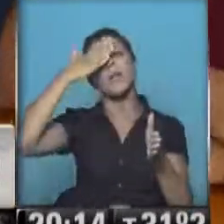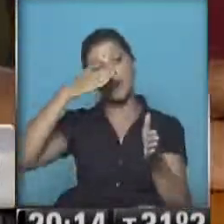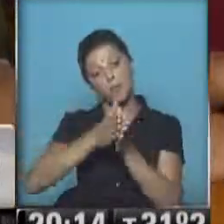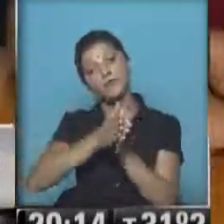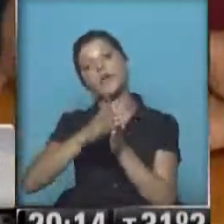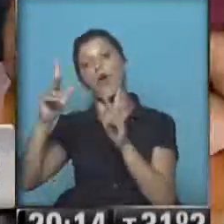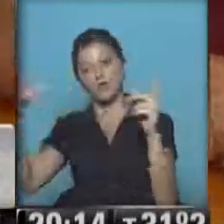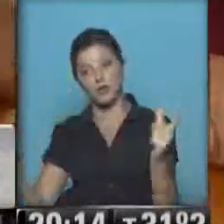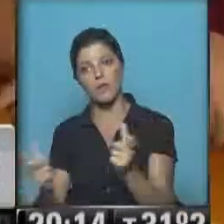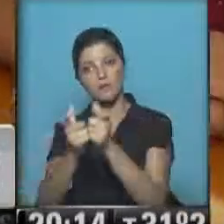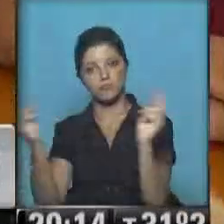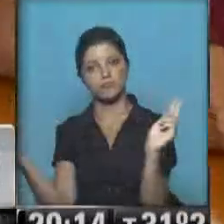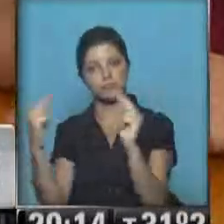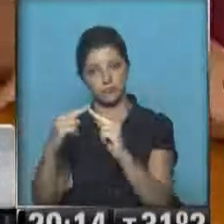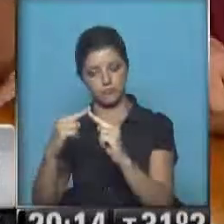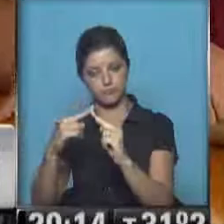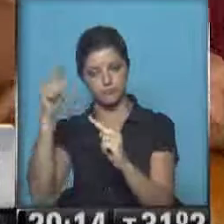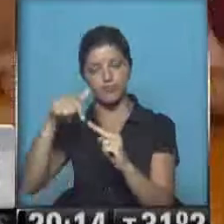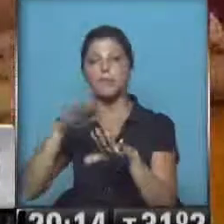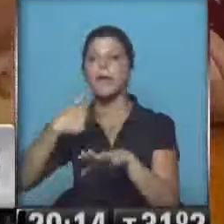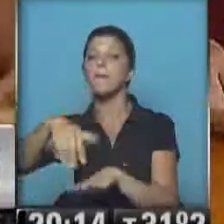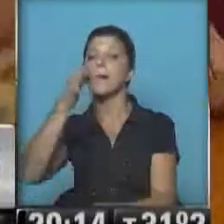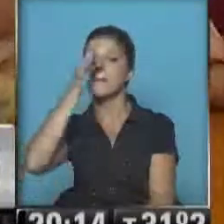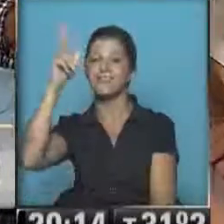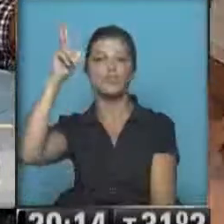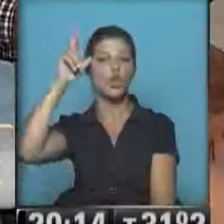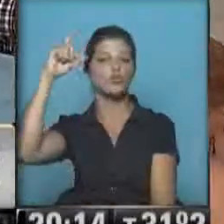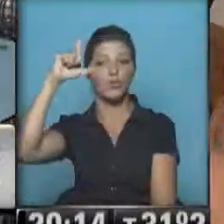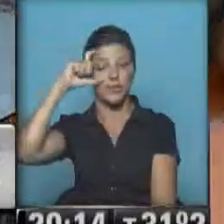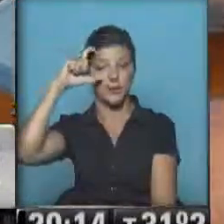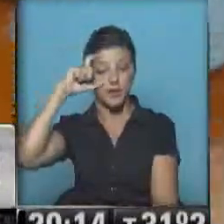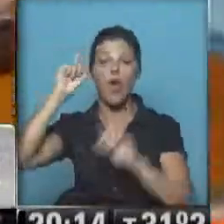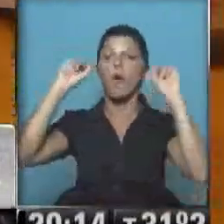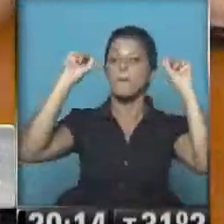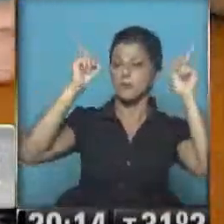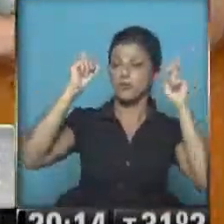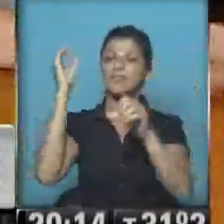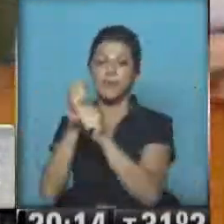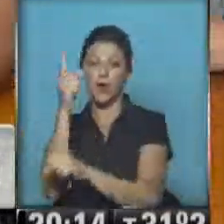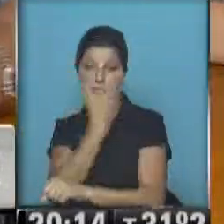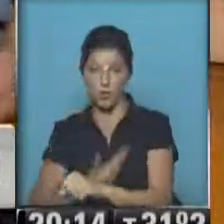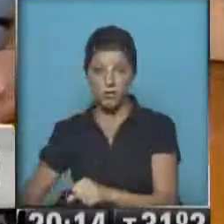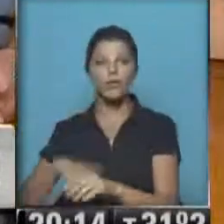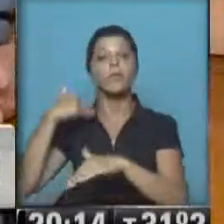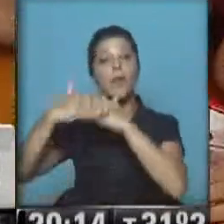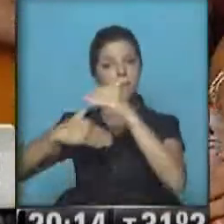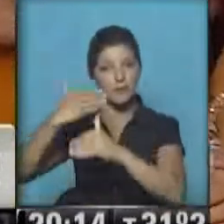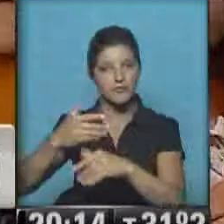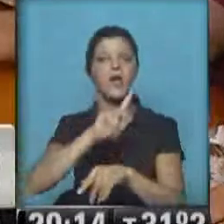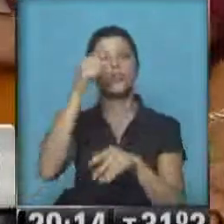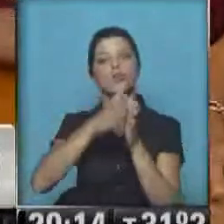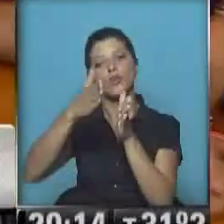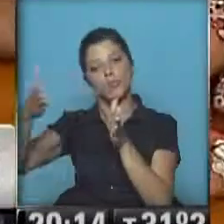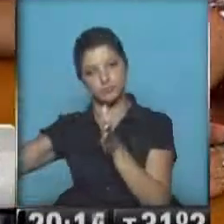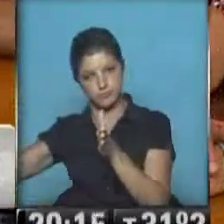nuevo encuentro de la Comisión Técnica Salarial establecido para el 28 de enero, docentes y funcionarios buscarán avanzar en los tramos